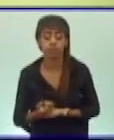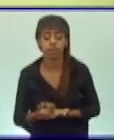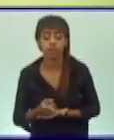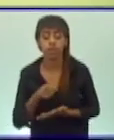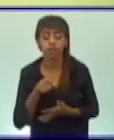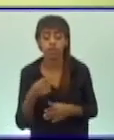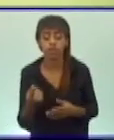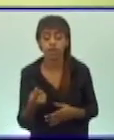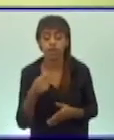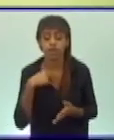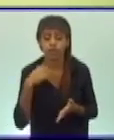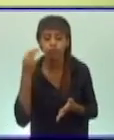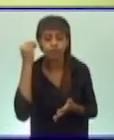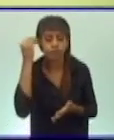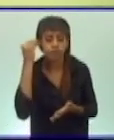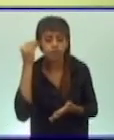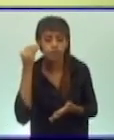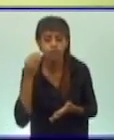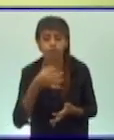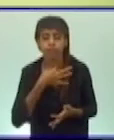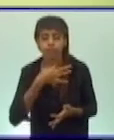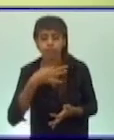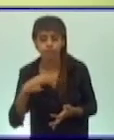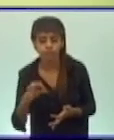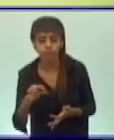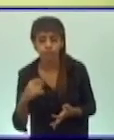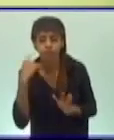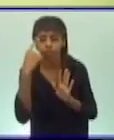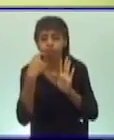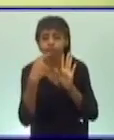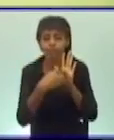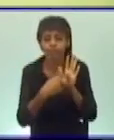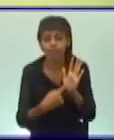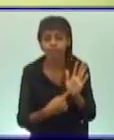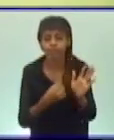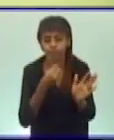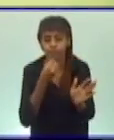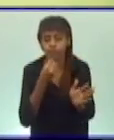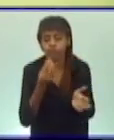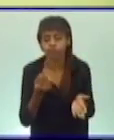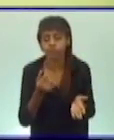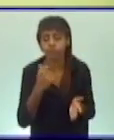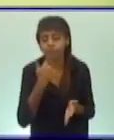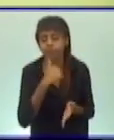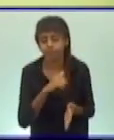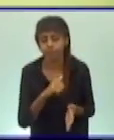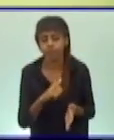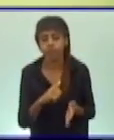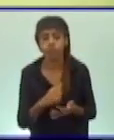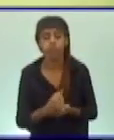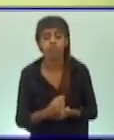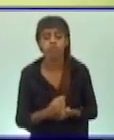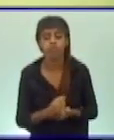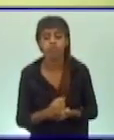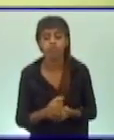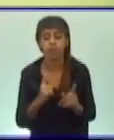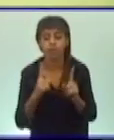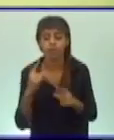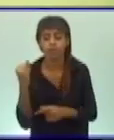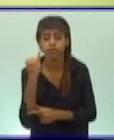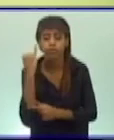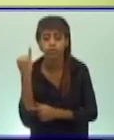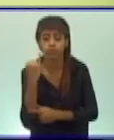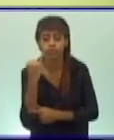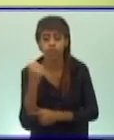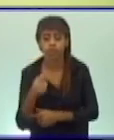están en condiciones con estos ejemplos de poder caracterizar la política internacional, donde como principios básicos existen